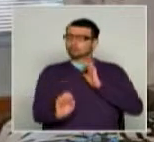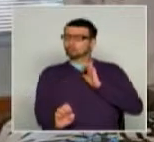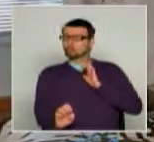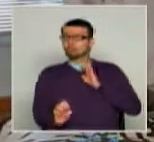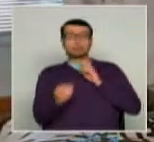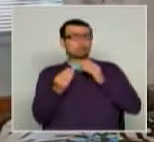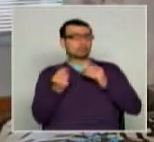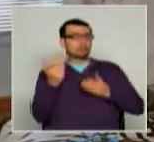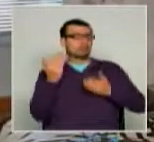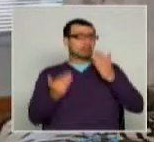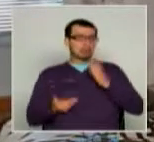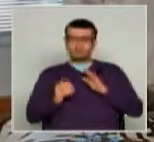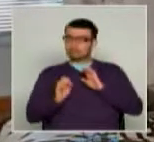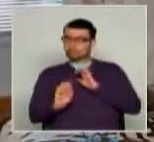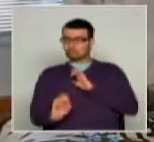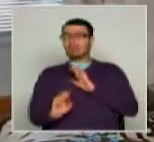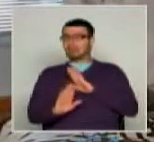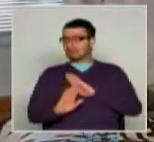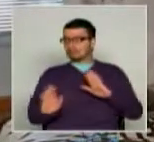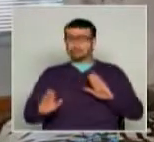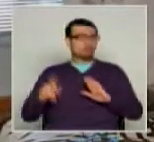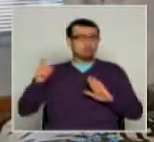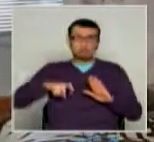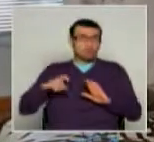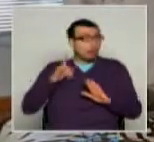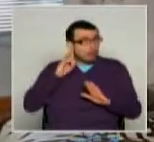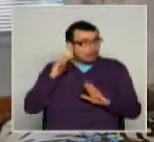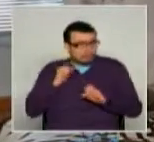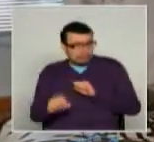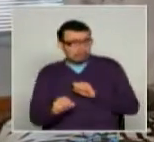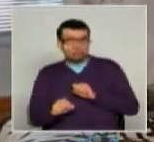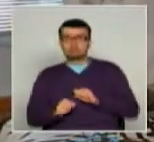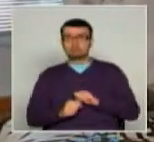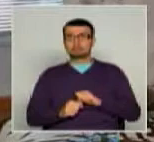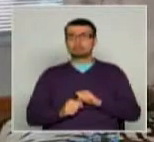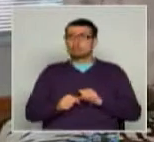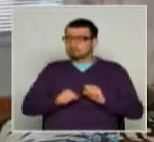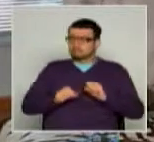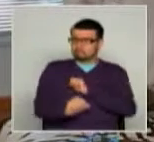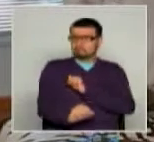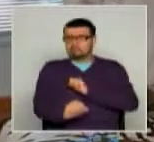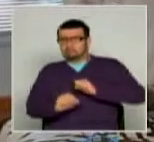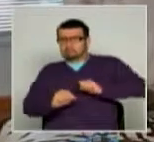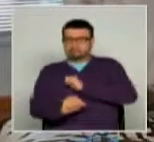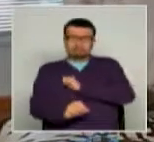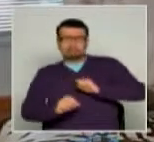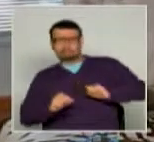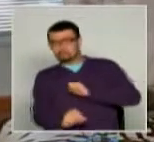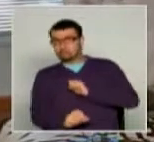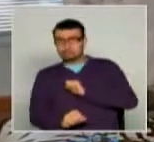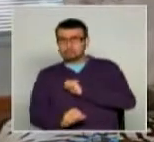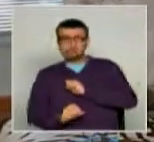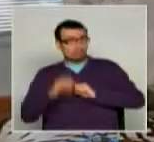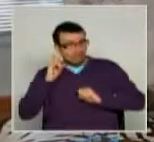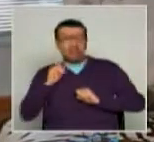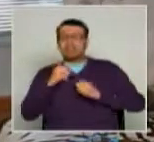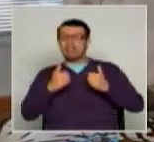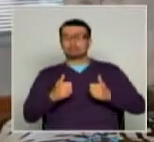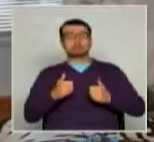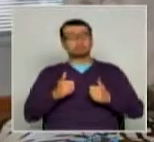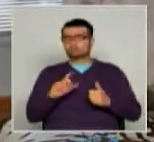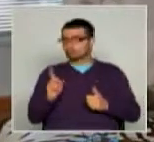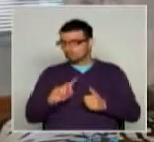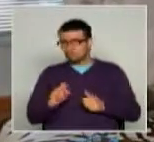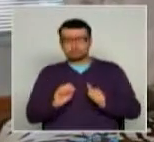la técnica indicada, genera el ajuste que la columna necesita. No es hacer y hacer fuerza, hacer presión hasta que la columna traquea o